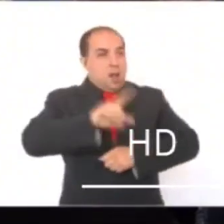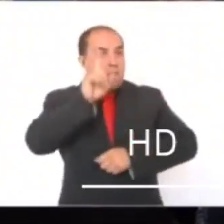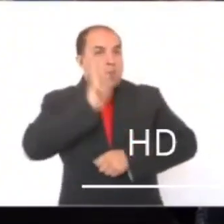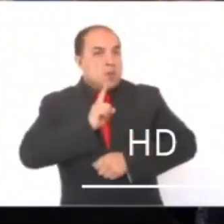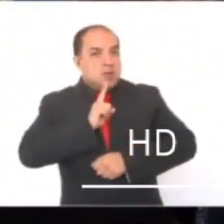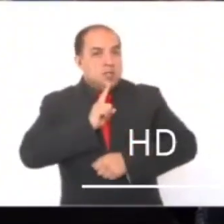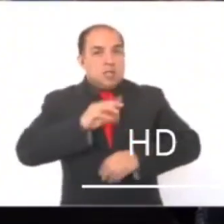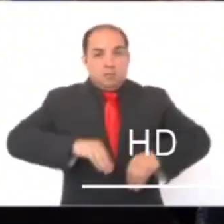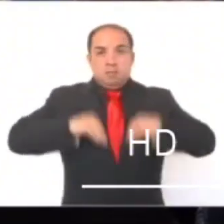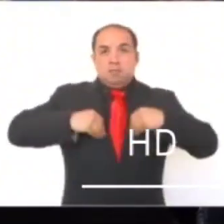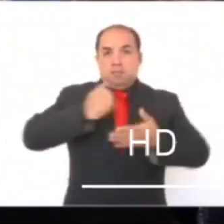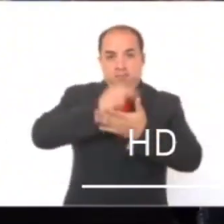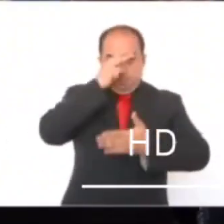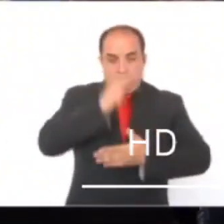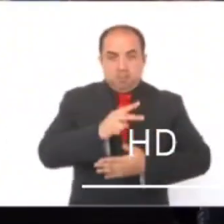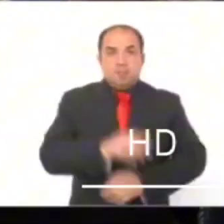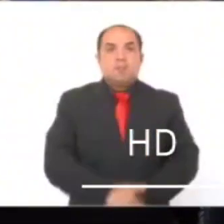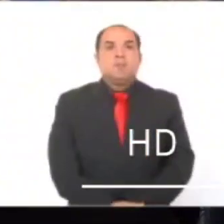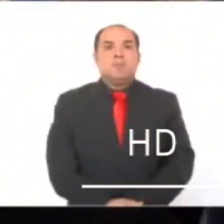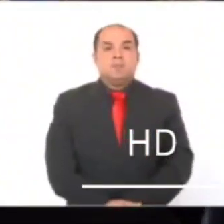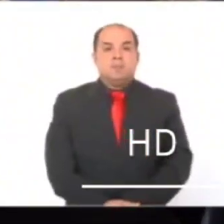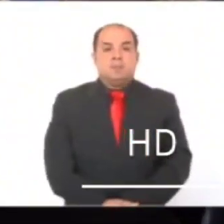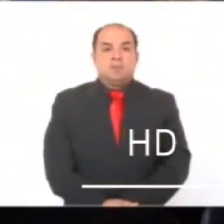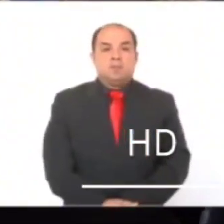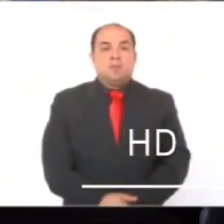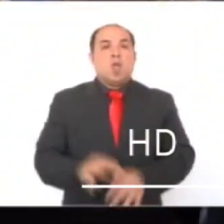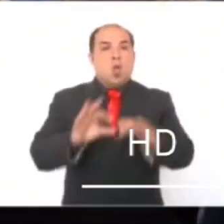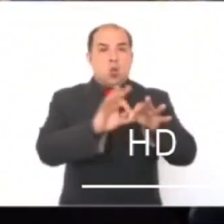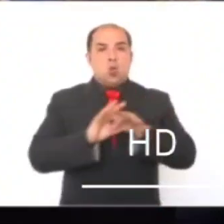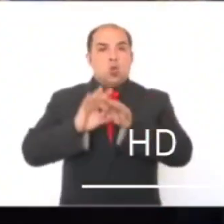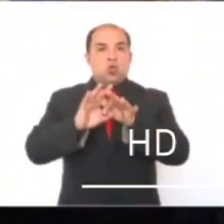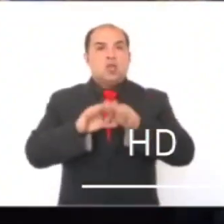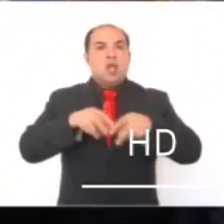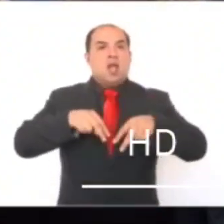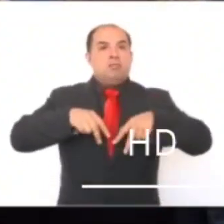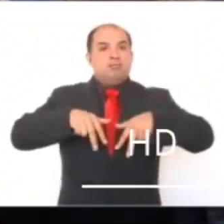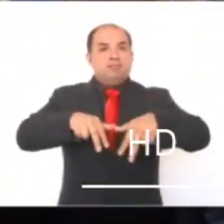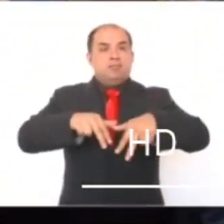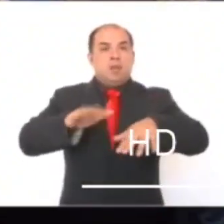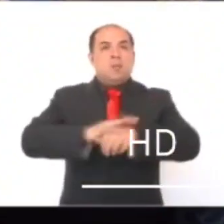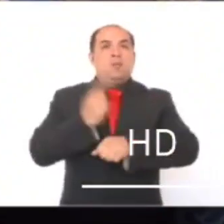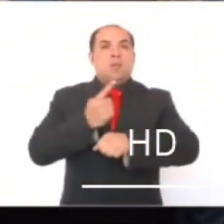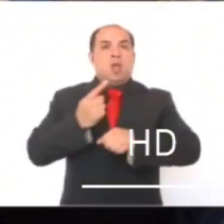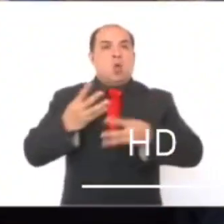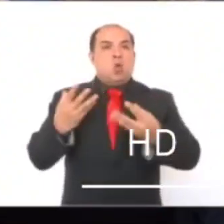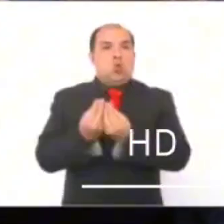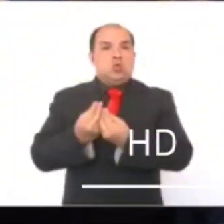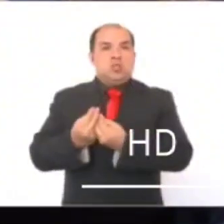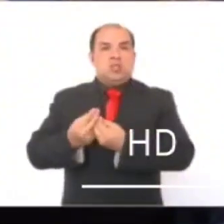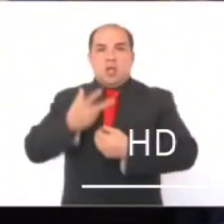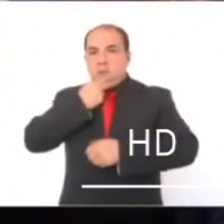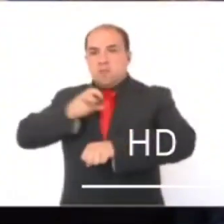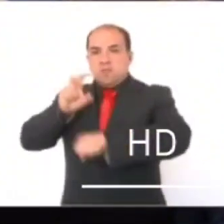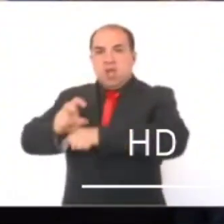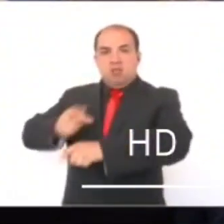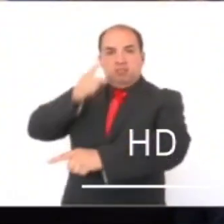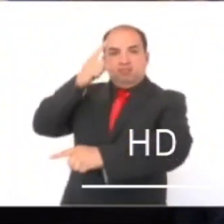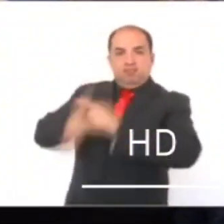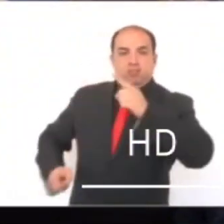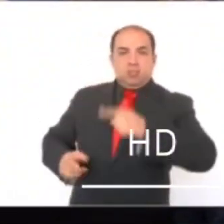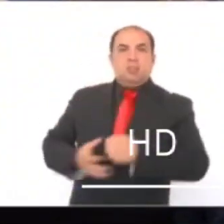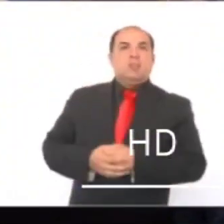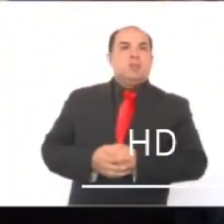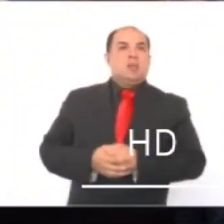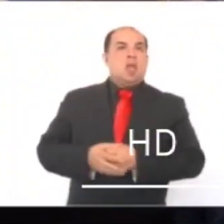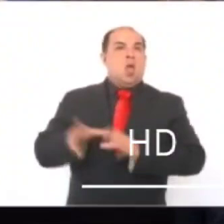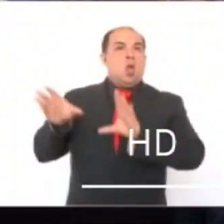que aquí habitamos. Y vamos caminando todas, porque juntas vamos a tirar el patriarcado. Y parafraseando a María Elena